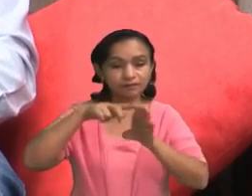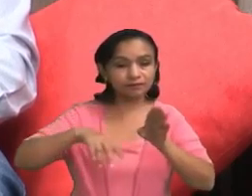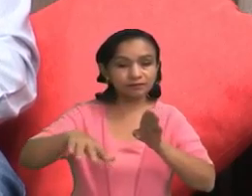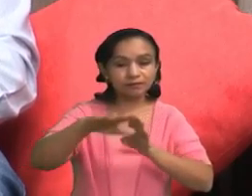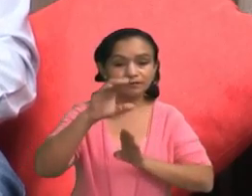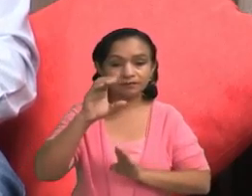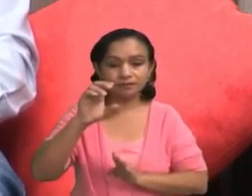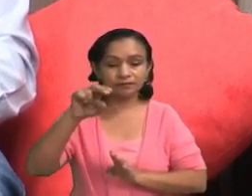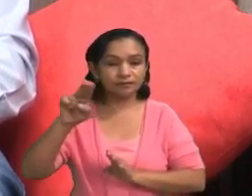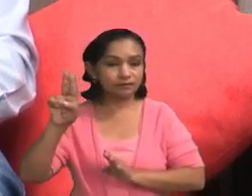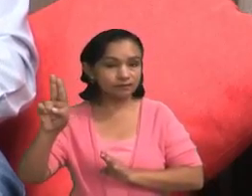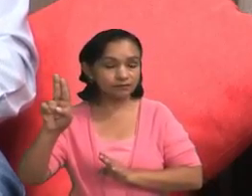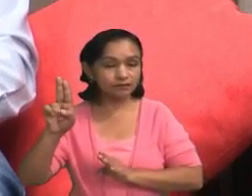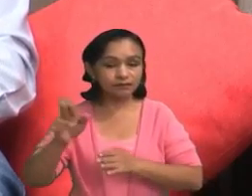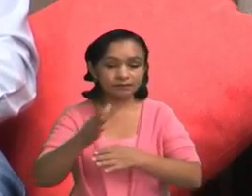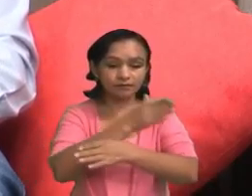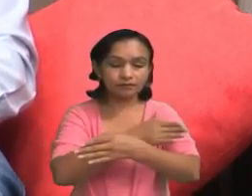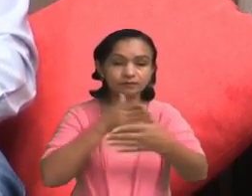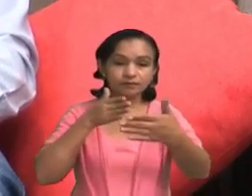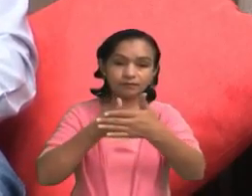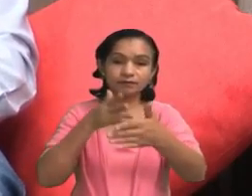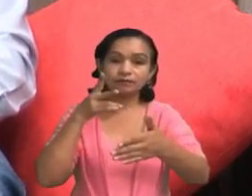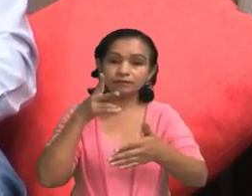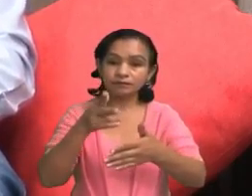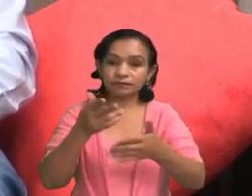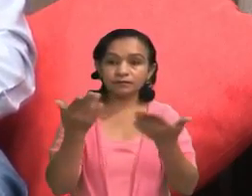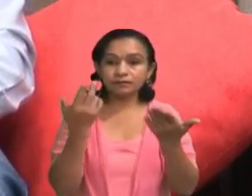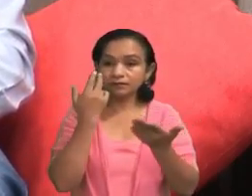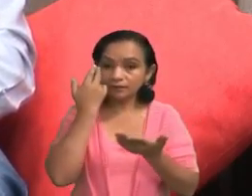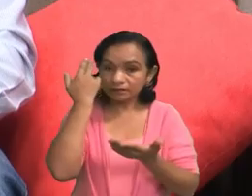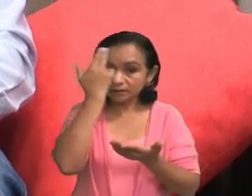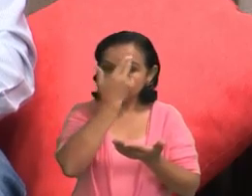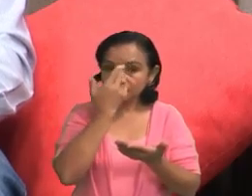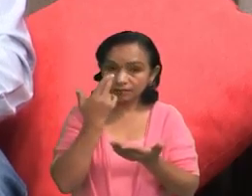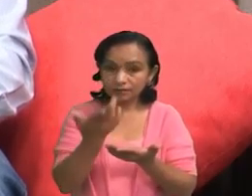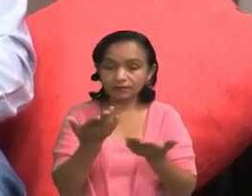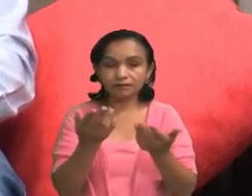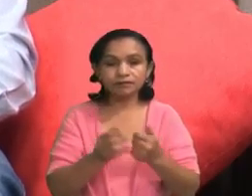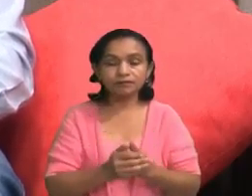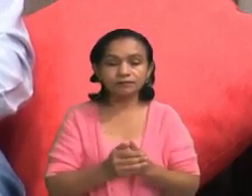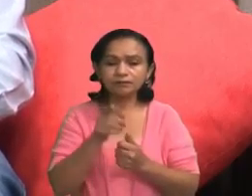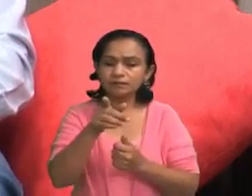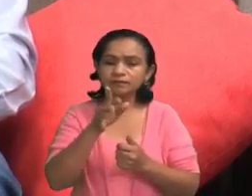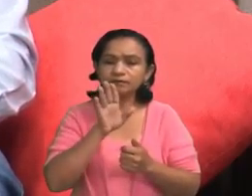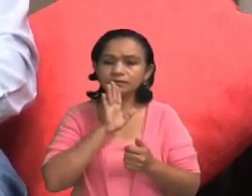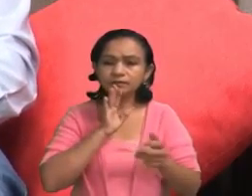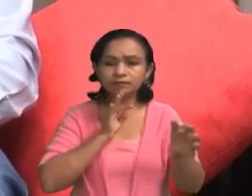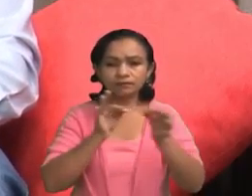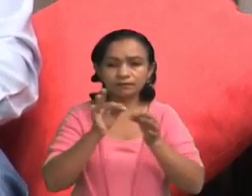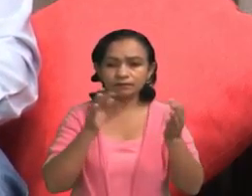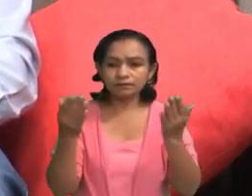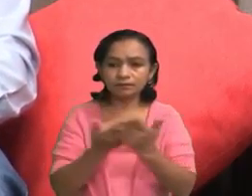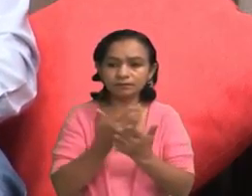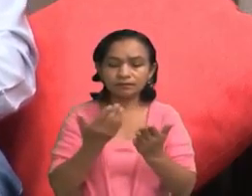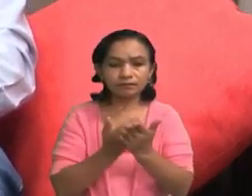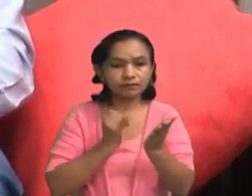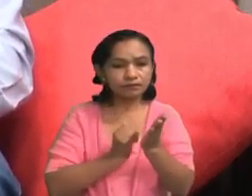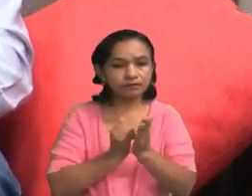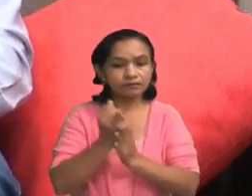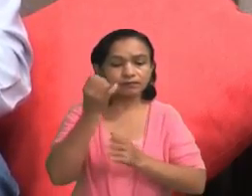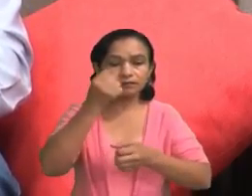CNU. Compañero, pues antes de irnos a la pausa, una pregunta bastante importante a partir de lo que usted planteaba. Nuevas líneas de investigación,